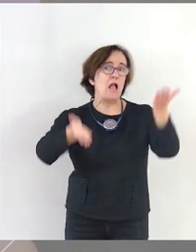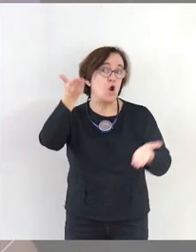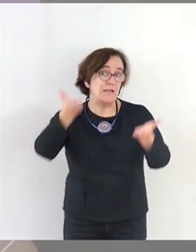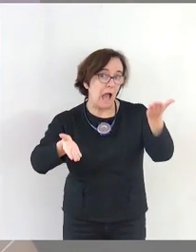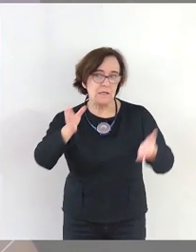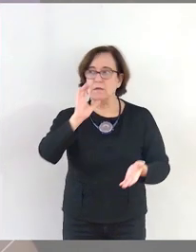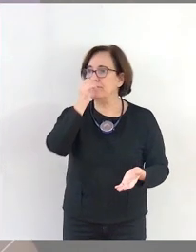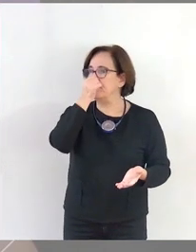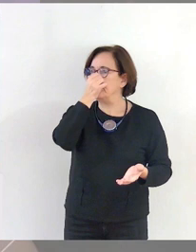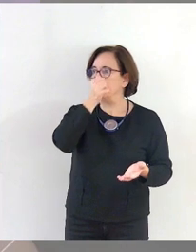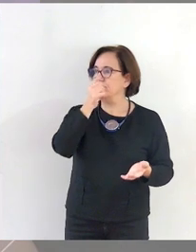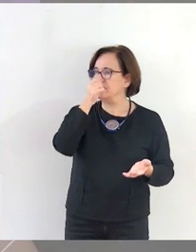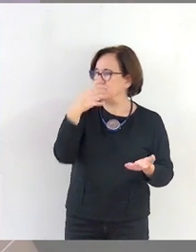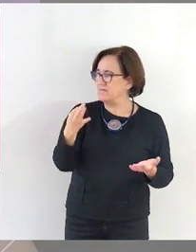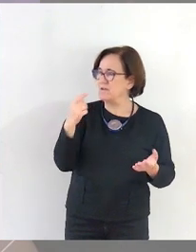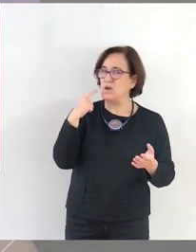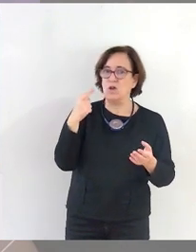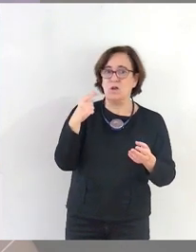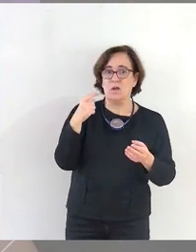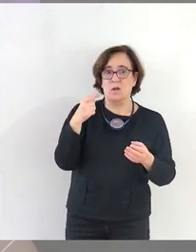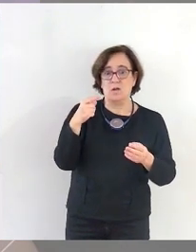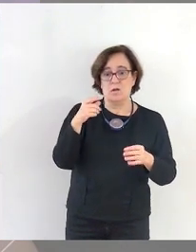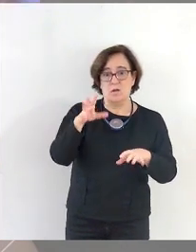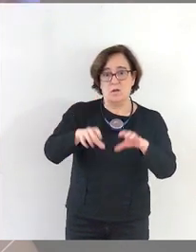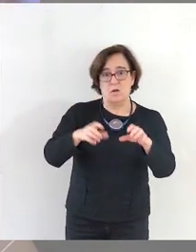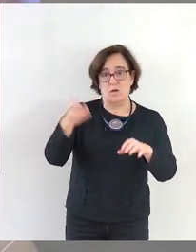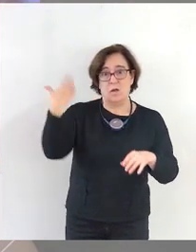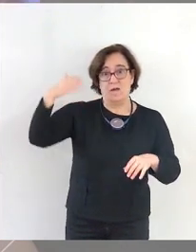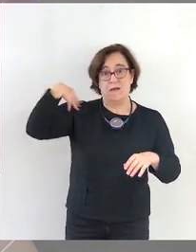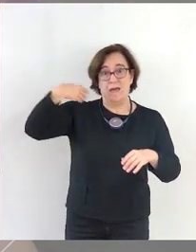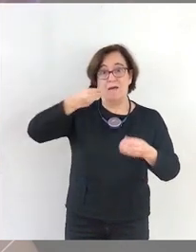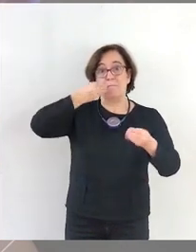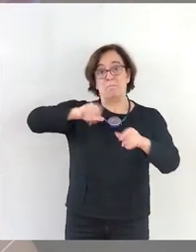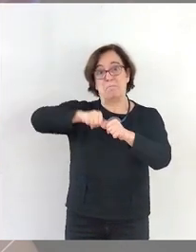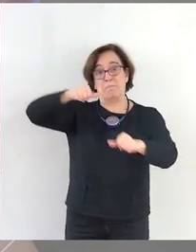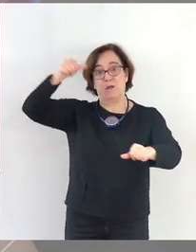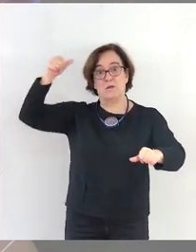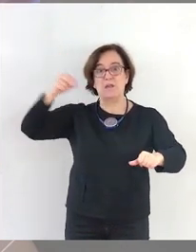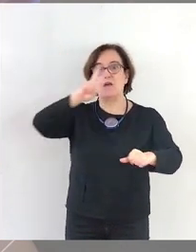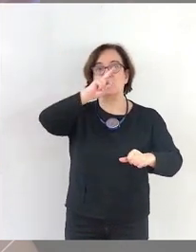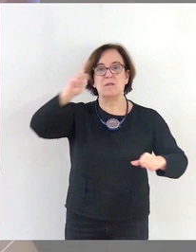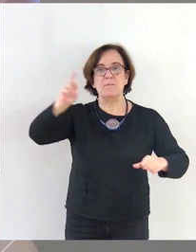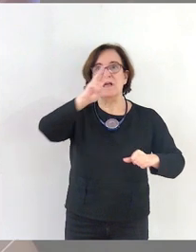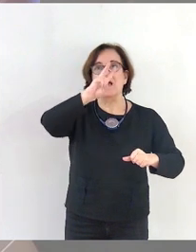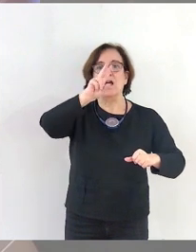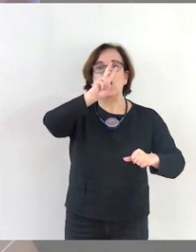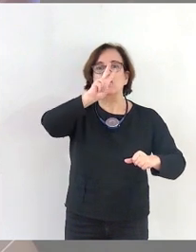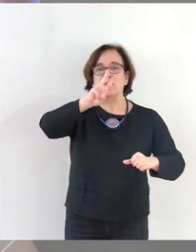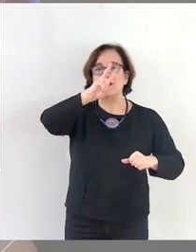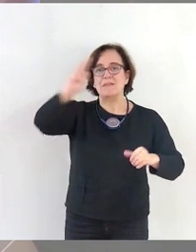que que era lo que consumían nuestros antepasados prehistóricos a unas 230,000